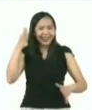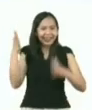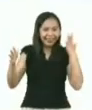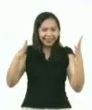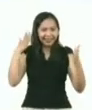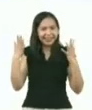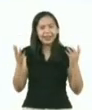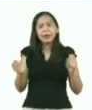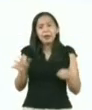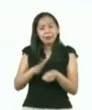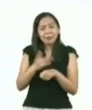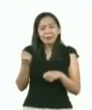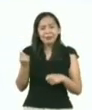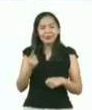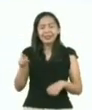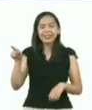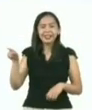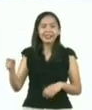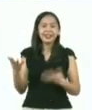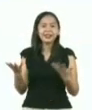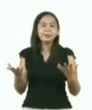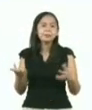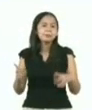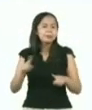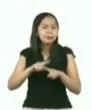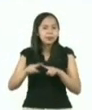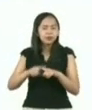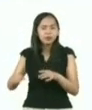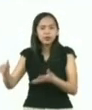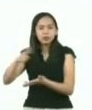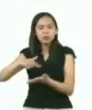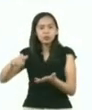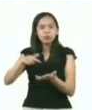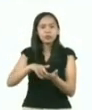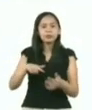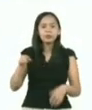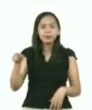realmente siempre está en distintos lugares y encabezando particularmente